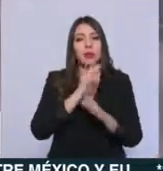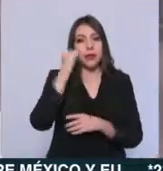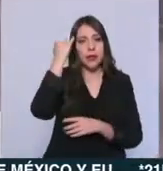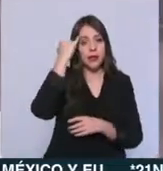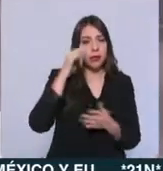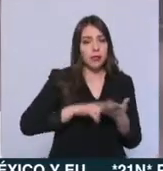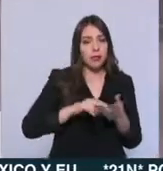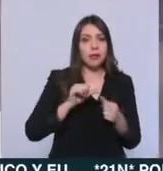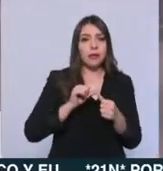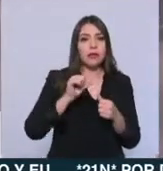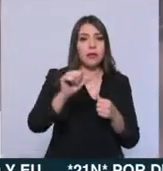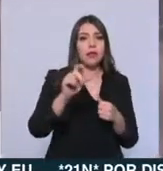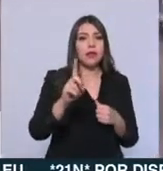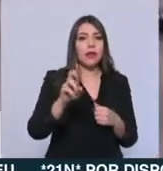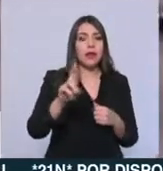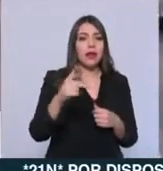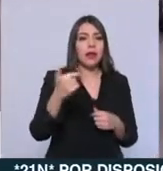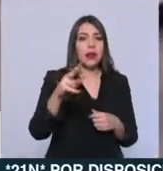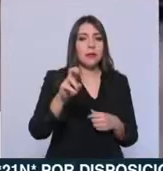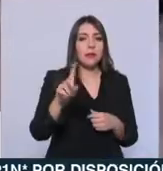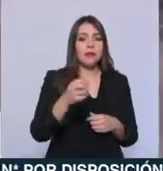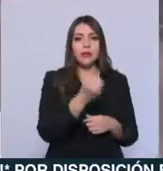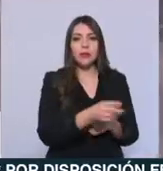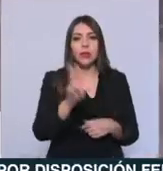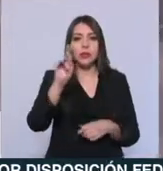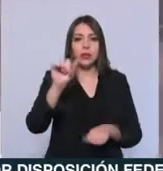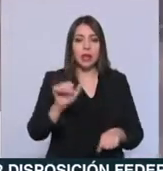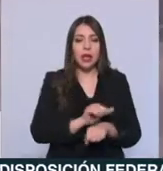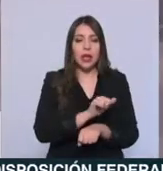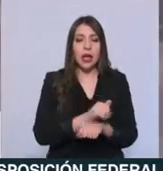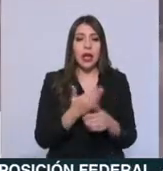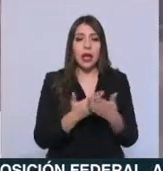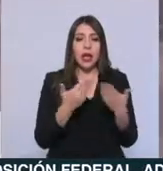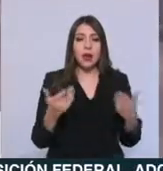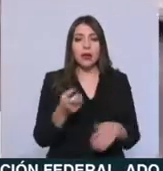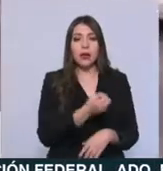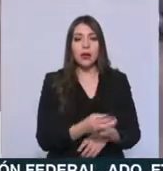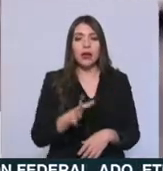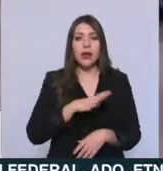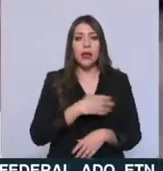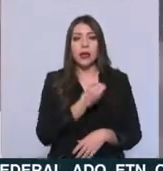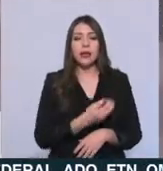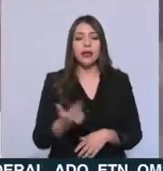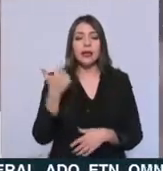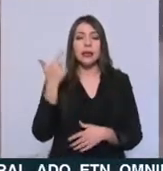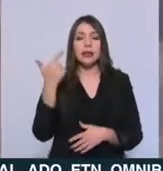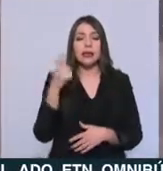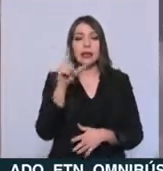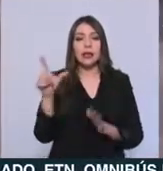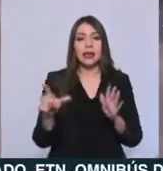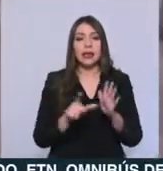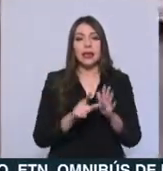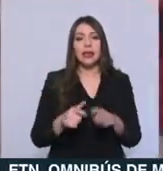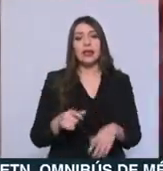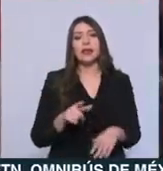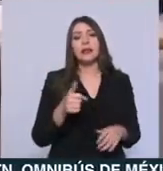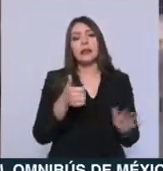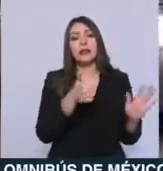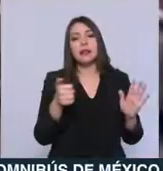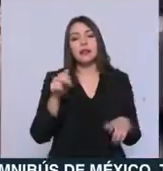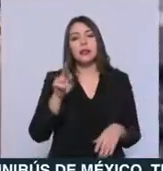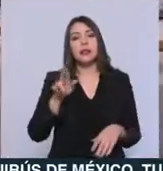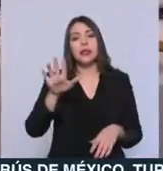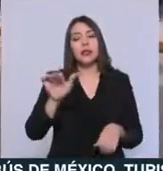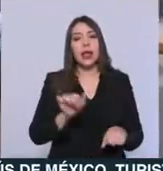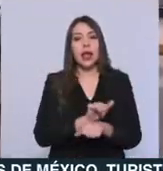Doctor Gálvez, con 80 unidades. Actualmente la red cuenta con 7 líneas y 685 autobuses. A